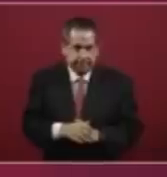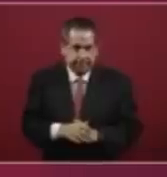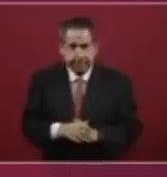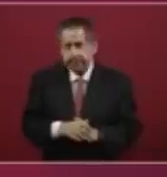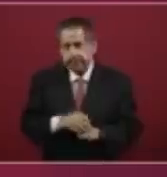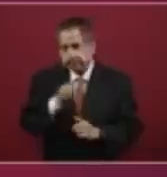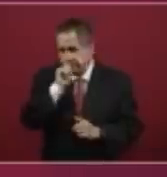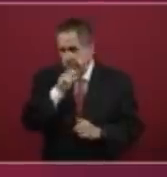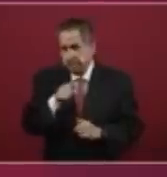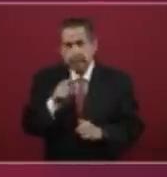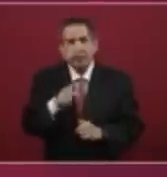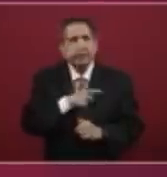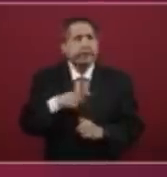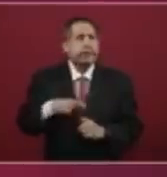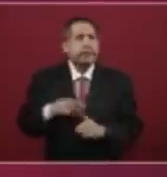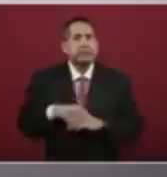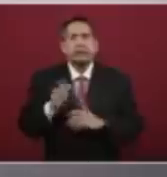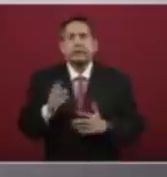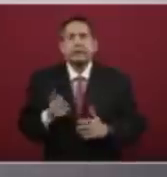más